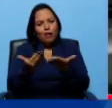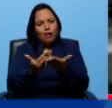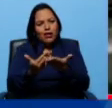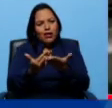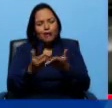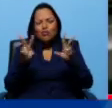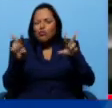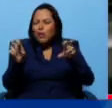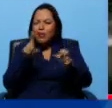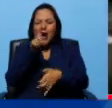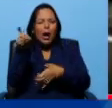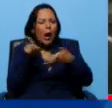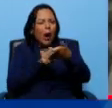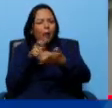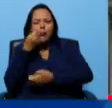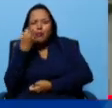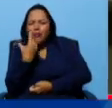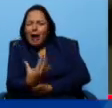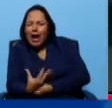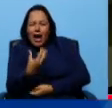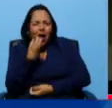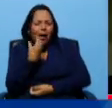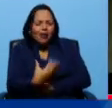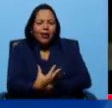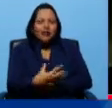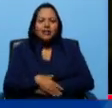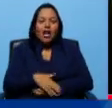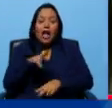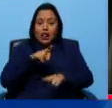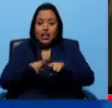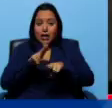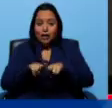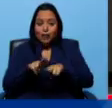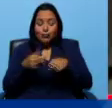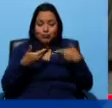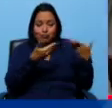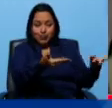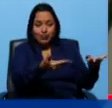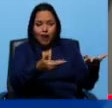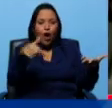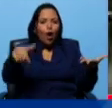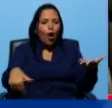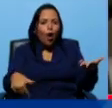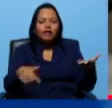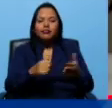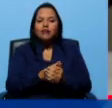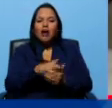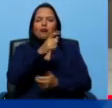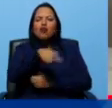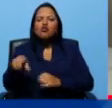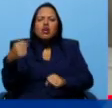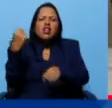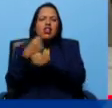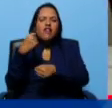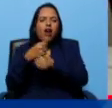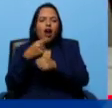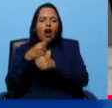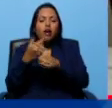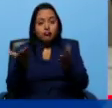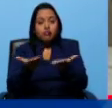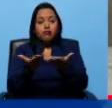regalarnos una escuela nueva, bella, hermosa para nuestros niños. Hoy, todo el personal de este complejo